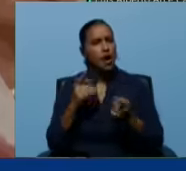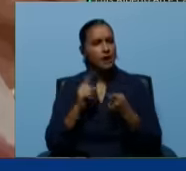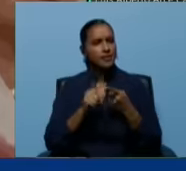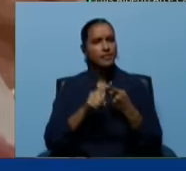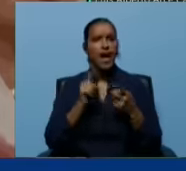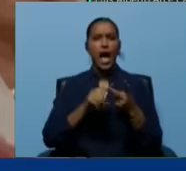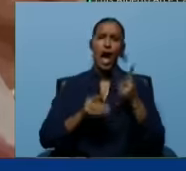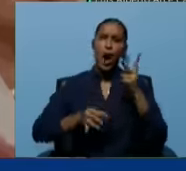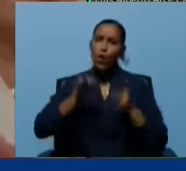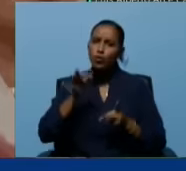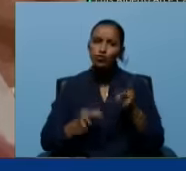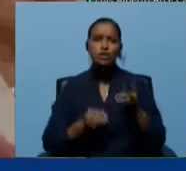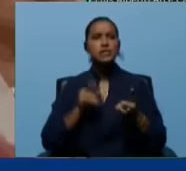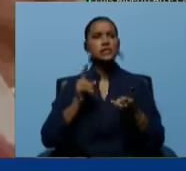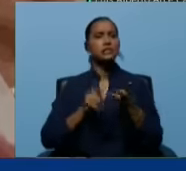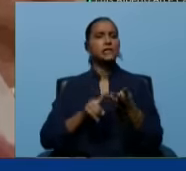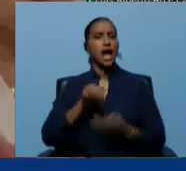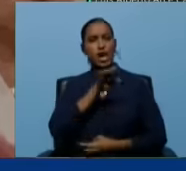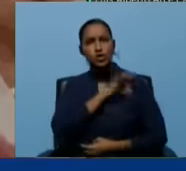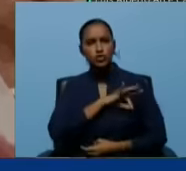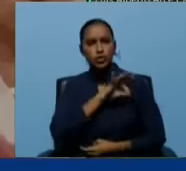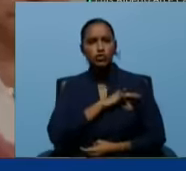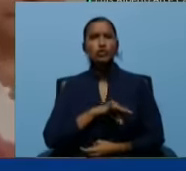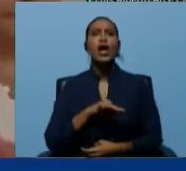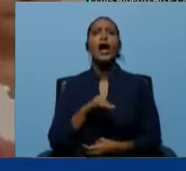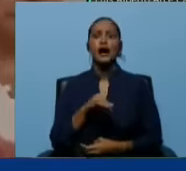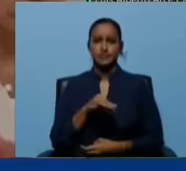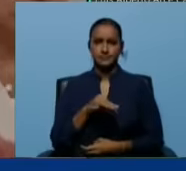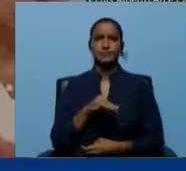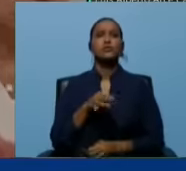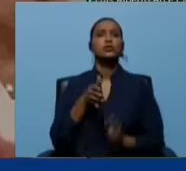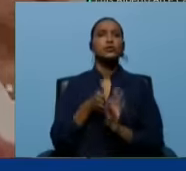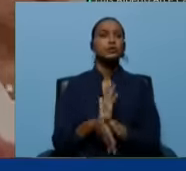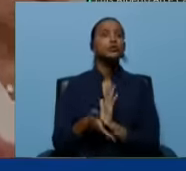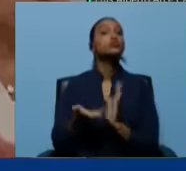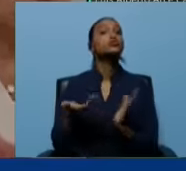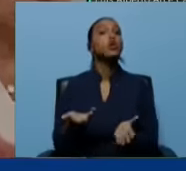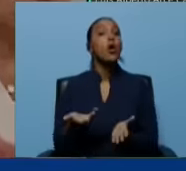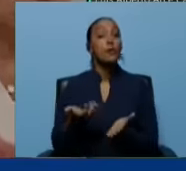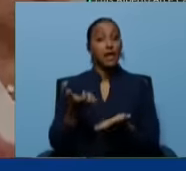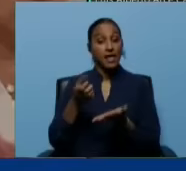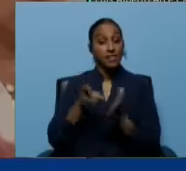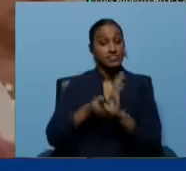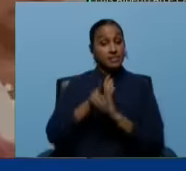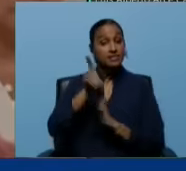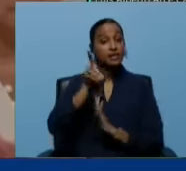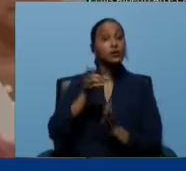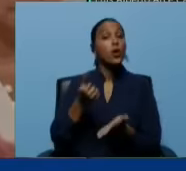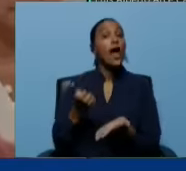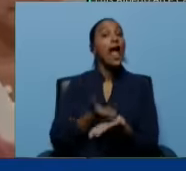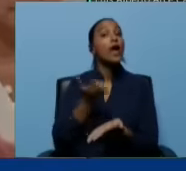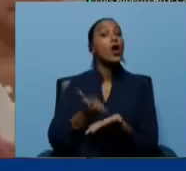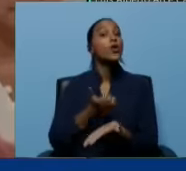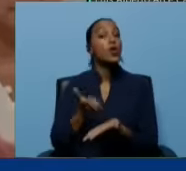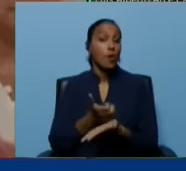cooperación y complementariedad económica que ha impulsado el desarrollo de nuestros pueblos.